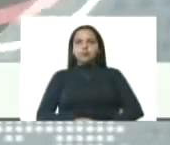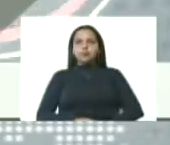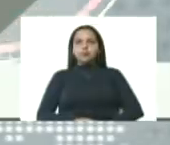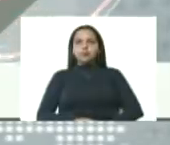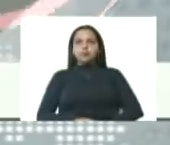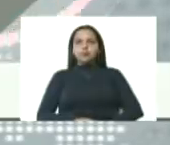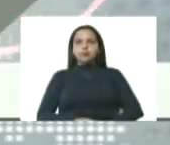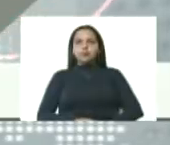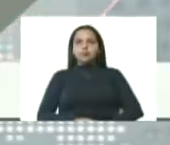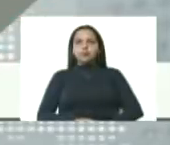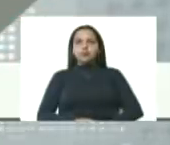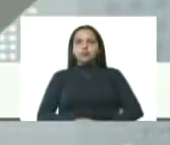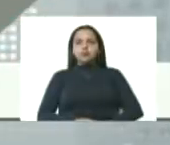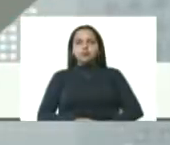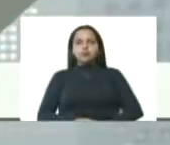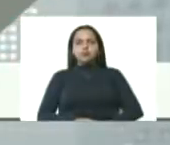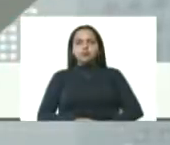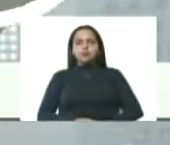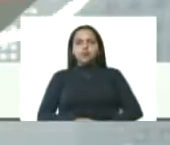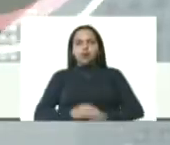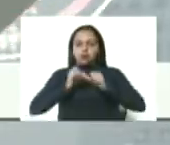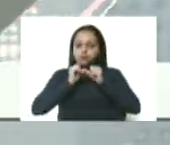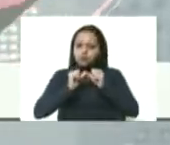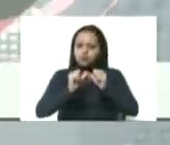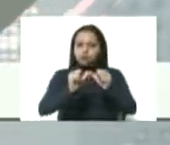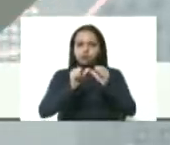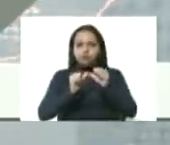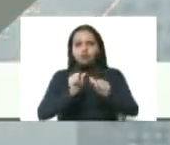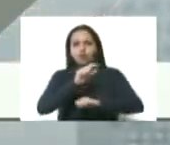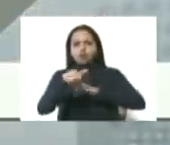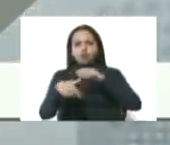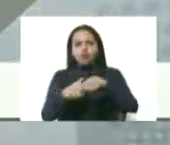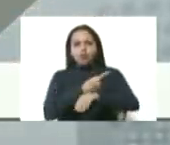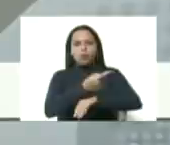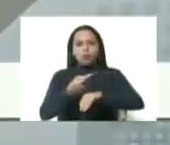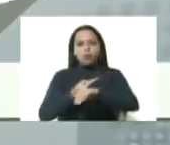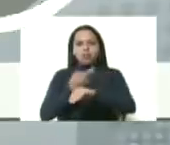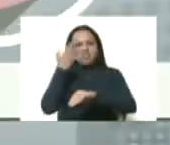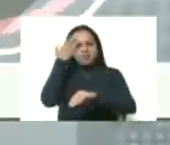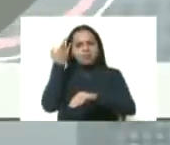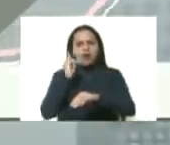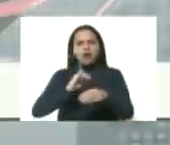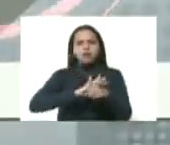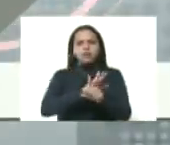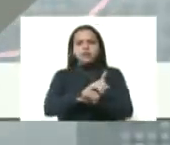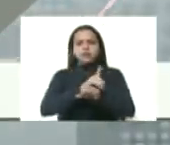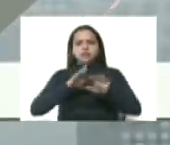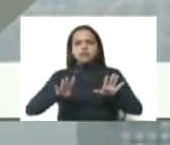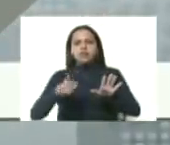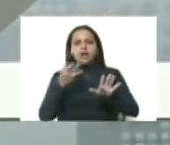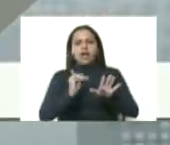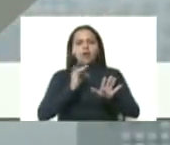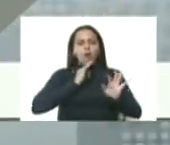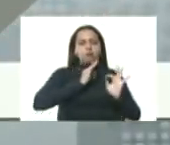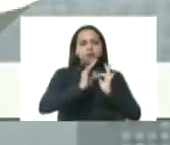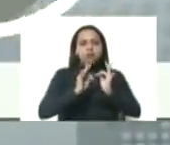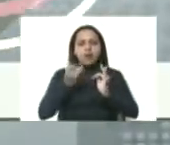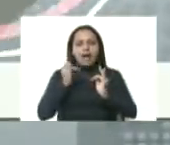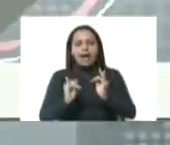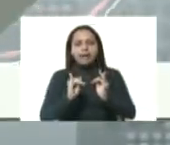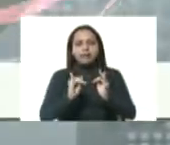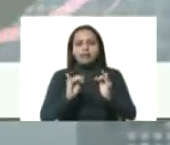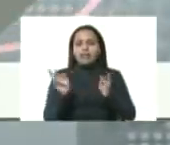un seguimiento permanentemente, hora a hora. Sabemos que el COVID-19 es un virus que se contagia